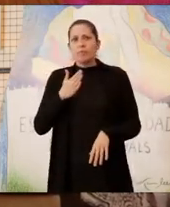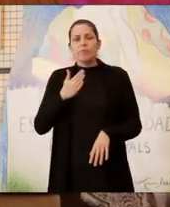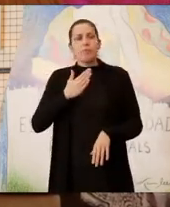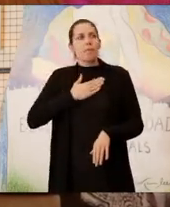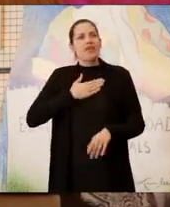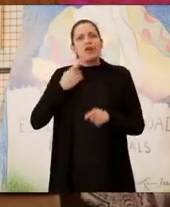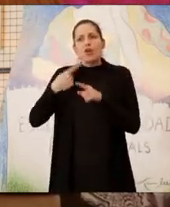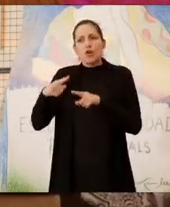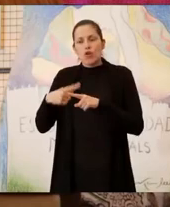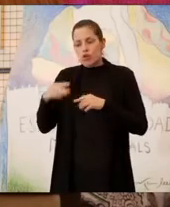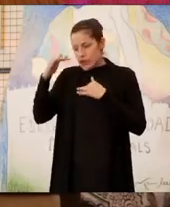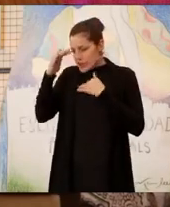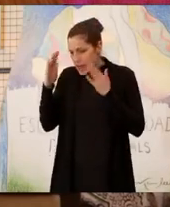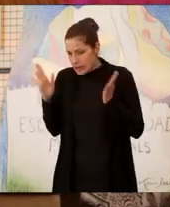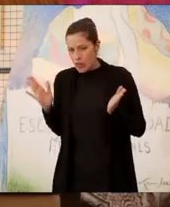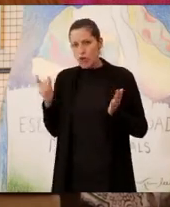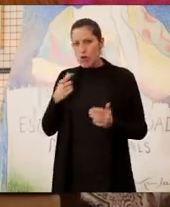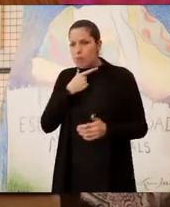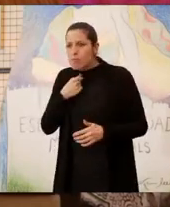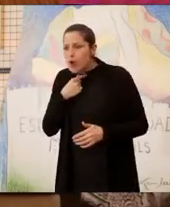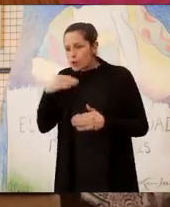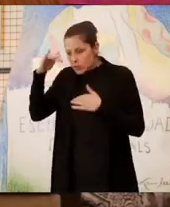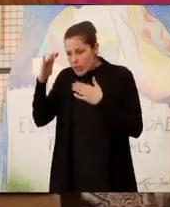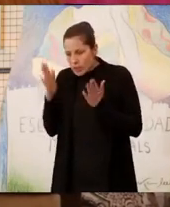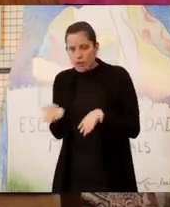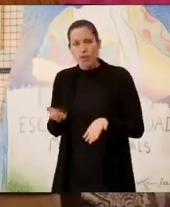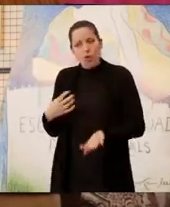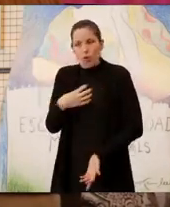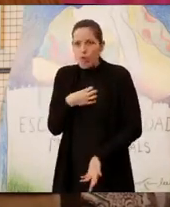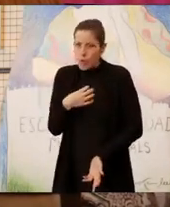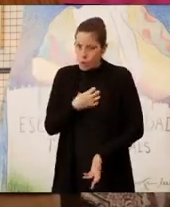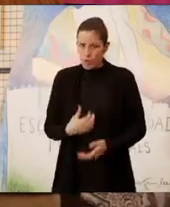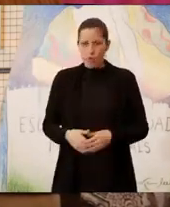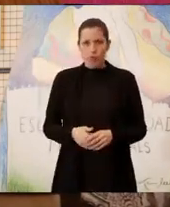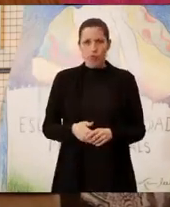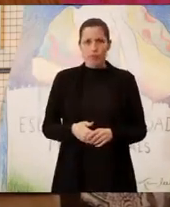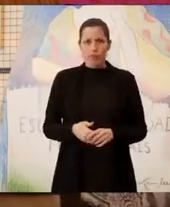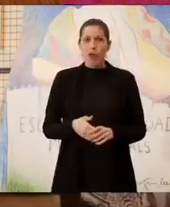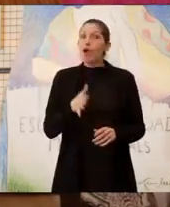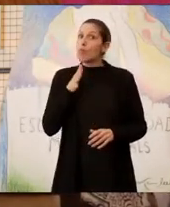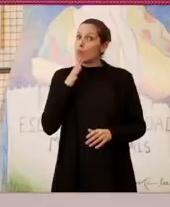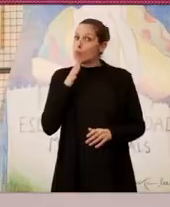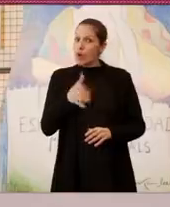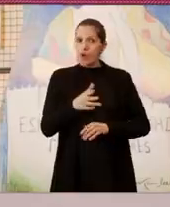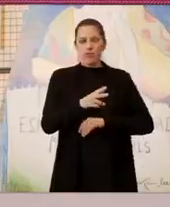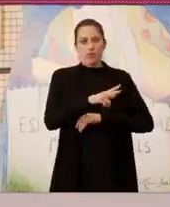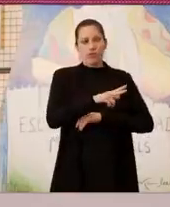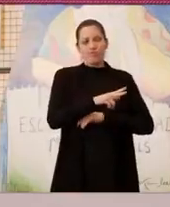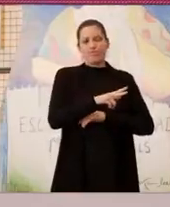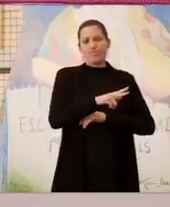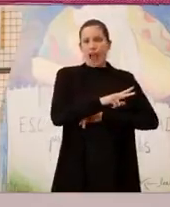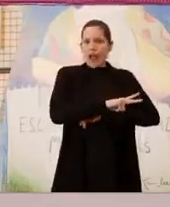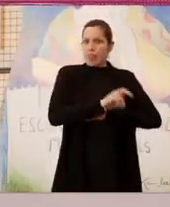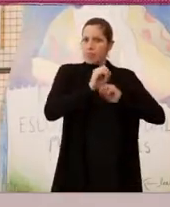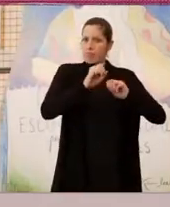pues me gusta no y en parte se iban por esto y los hombres debían de hacer lo mismo